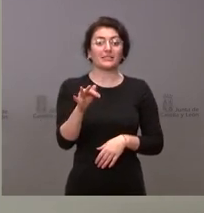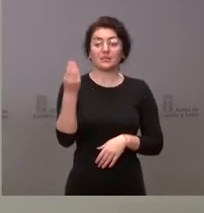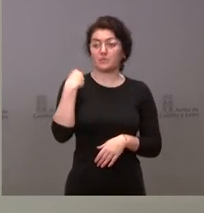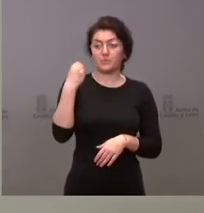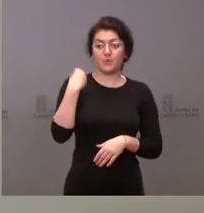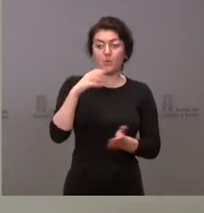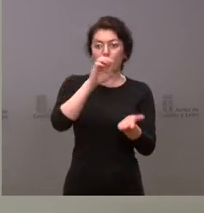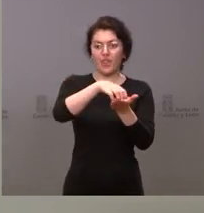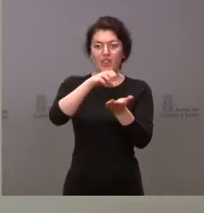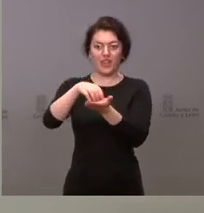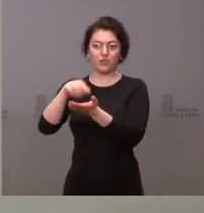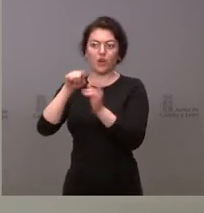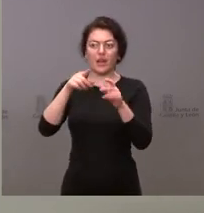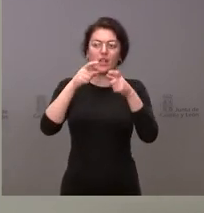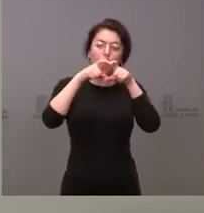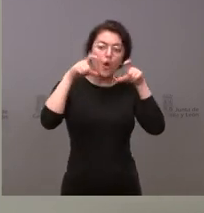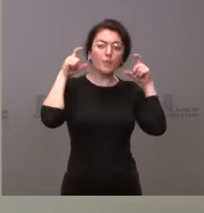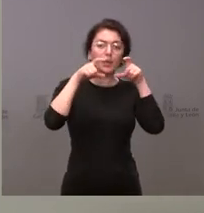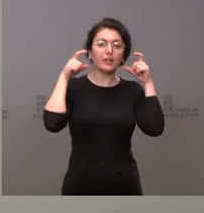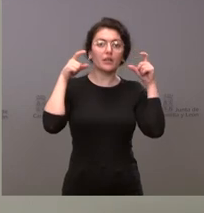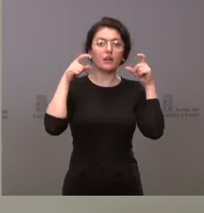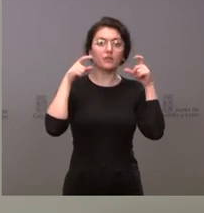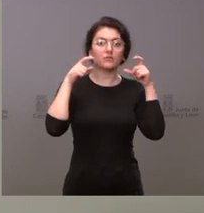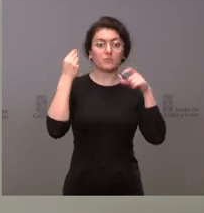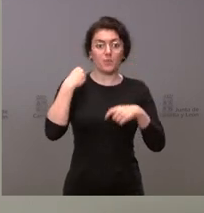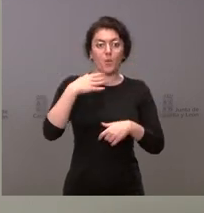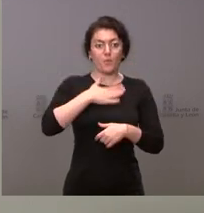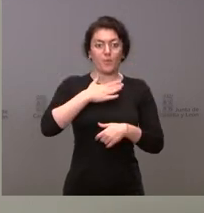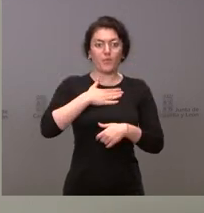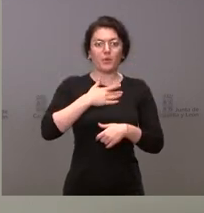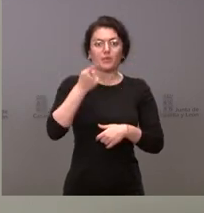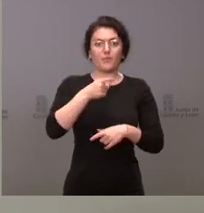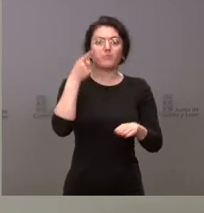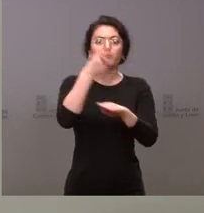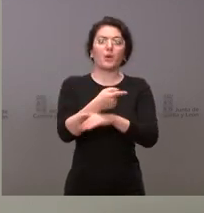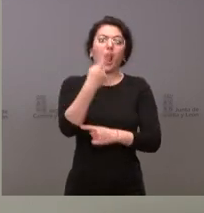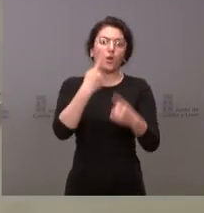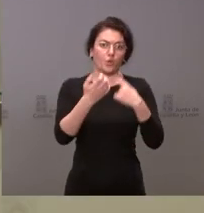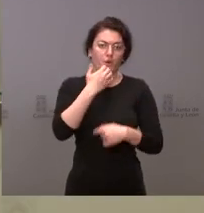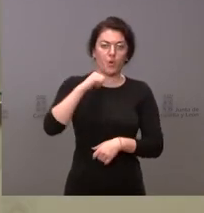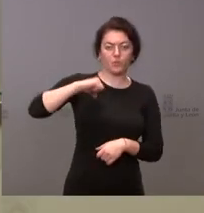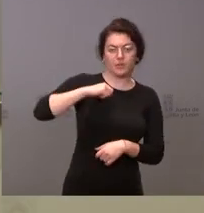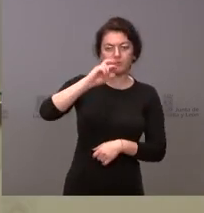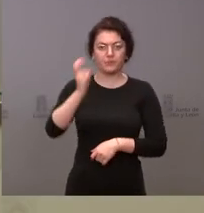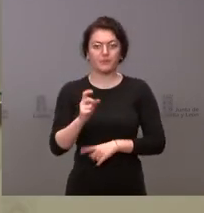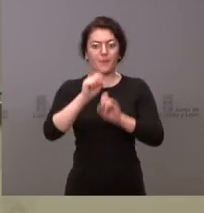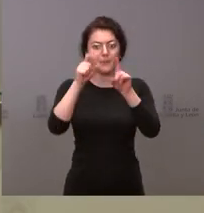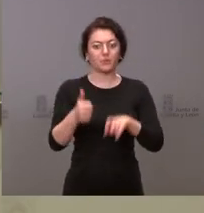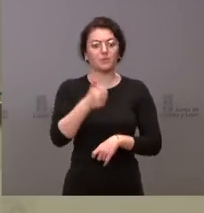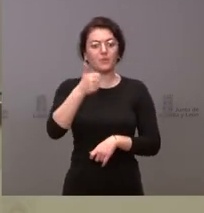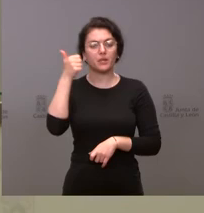vigente que algunos también siguen siendo como les digo centros propios de la junta de castilla y león alguna pregunta más